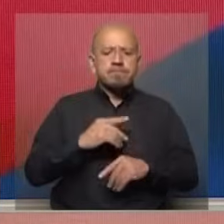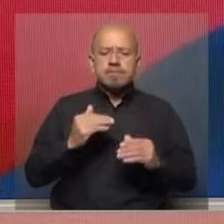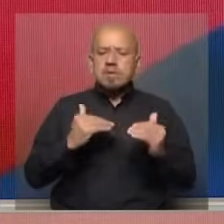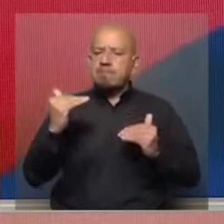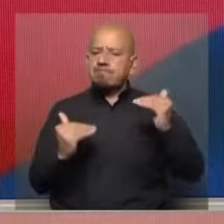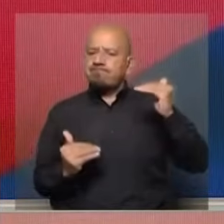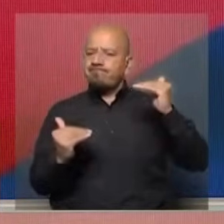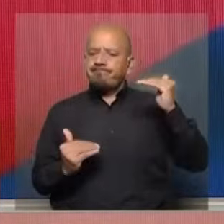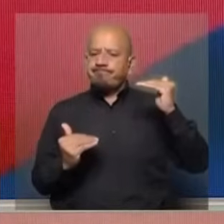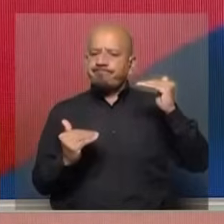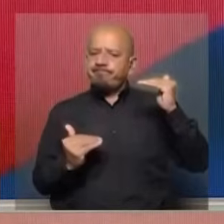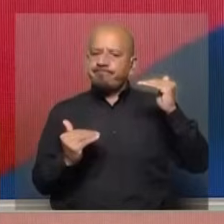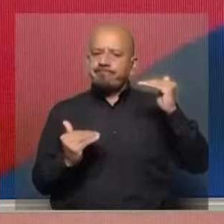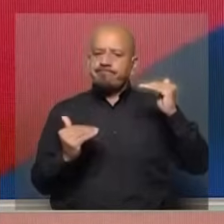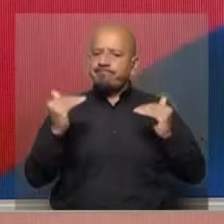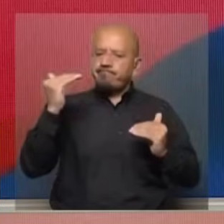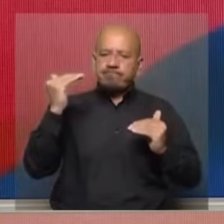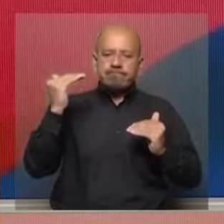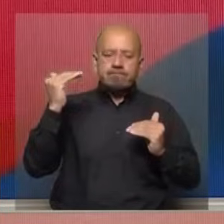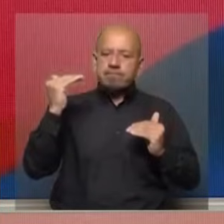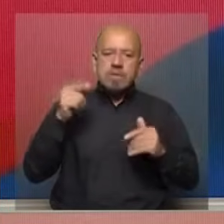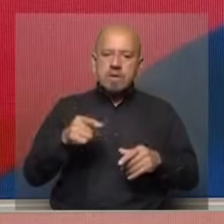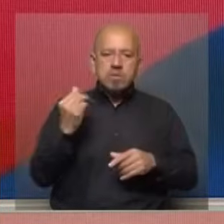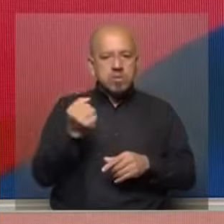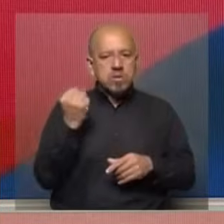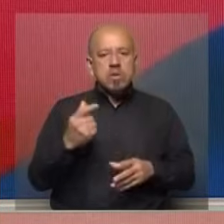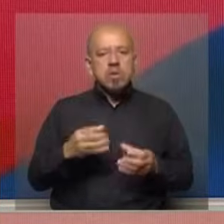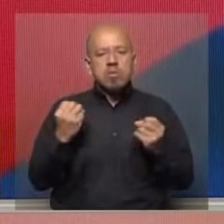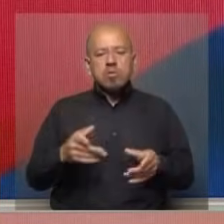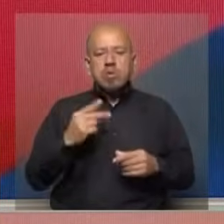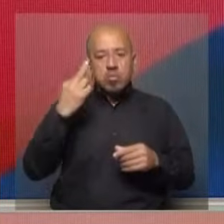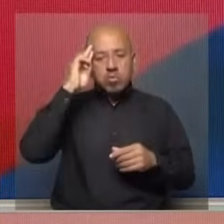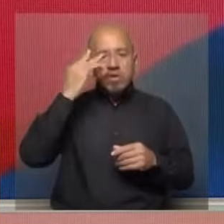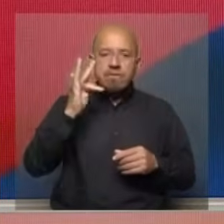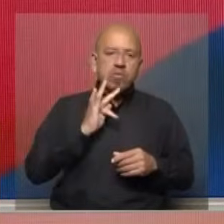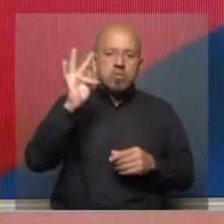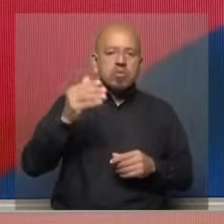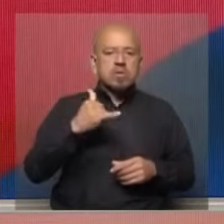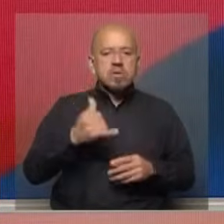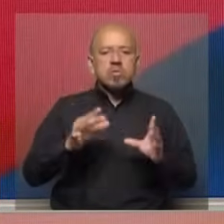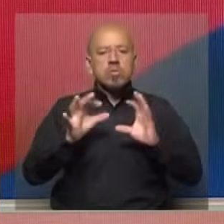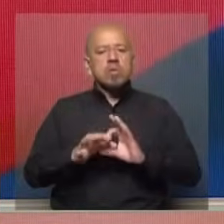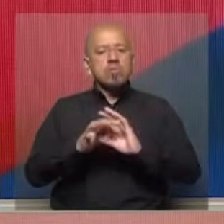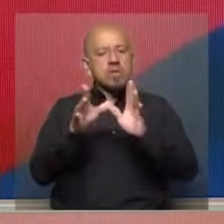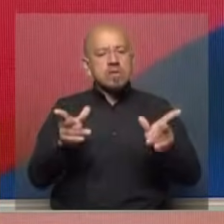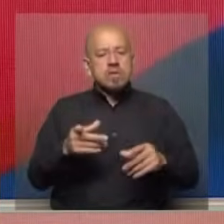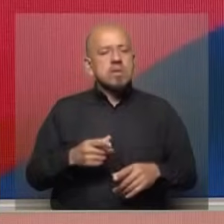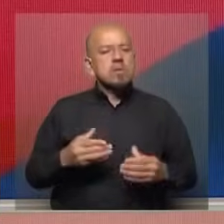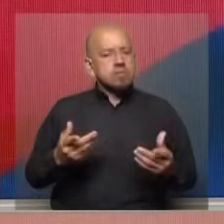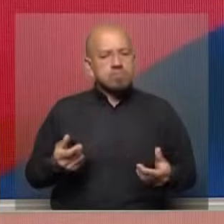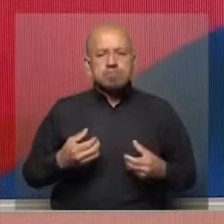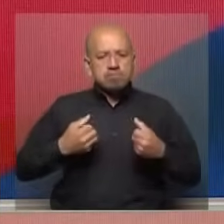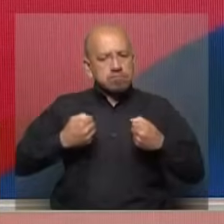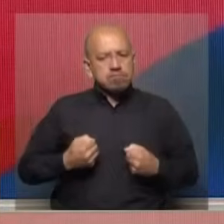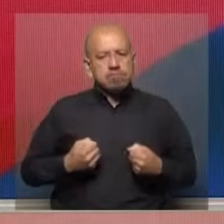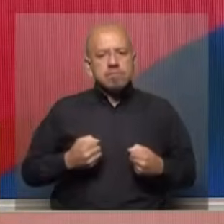inequidades. Y eso es muy importante. Porque el Uruguay del futuro tiene que tener una democracia sólida y tiene que